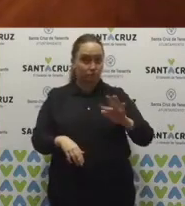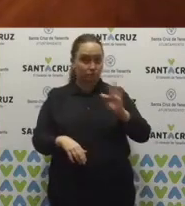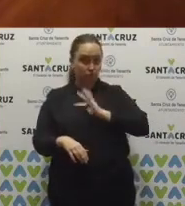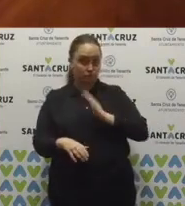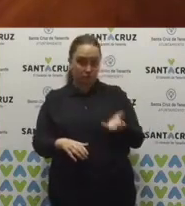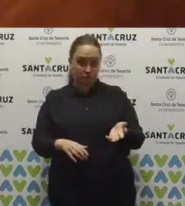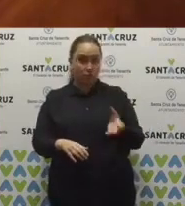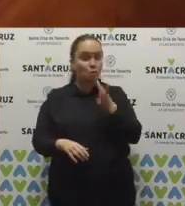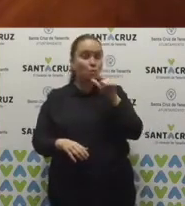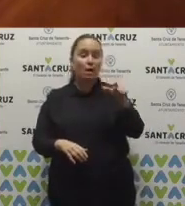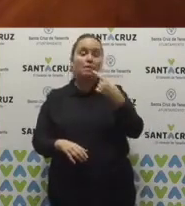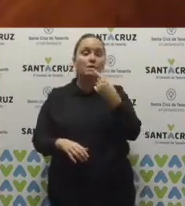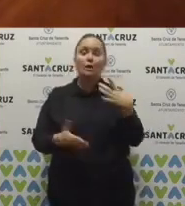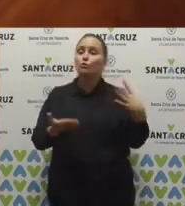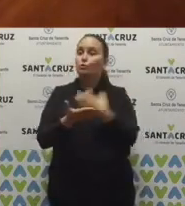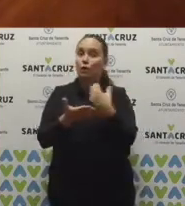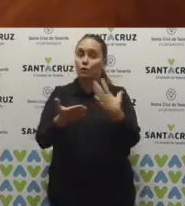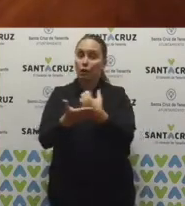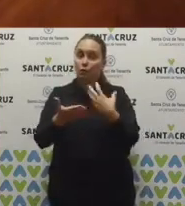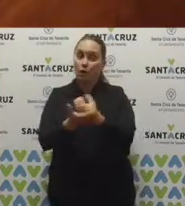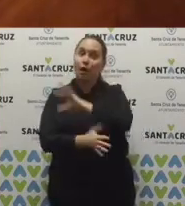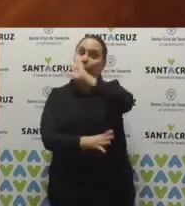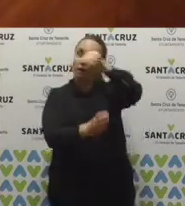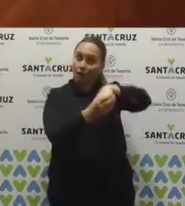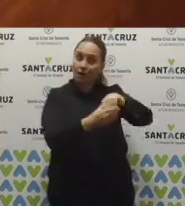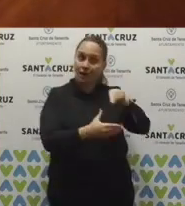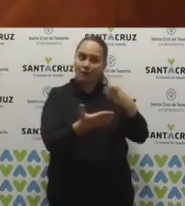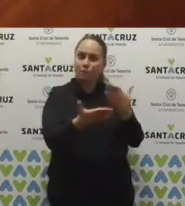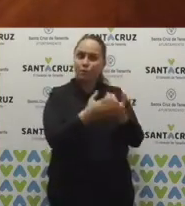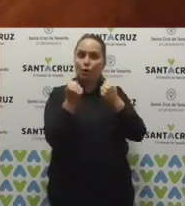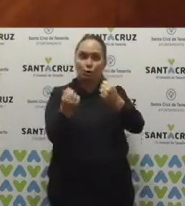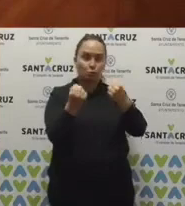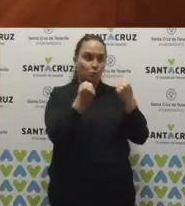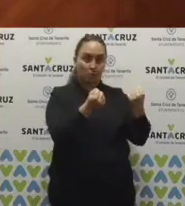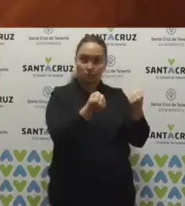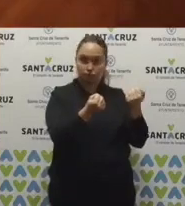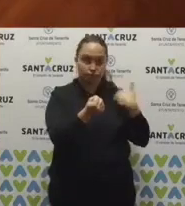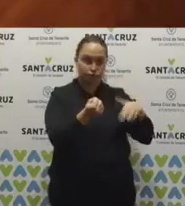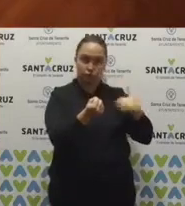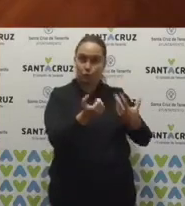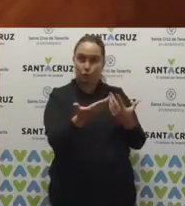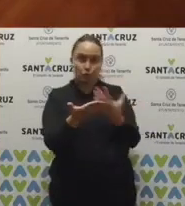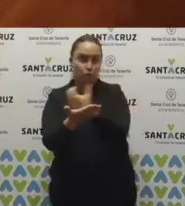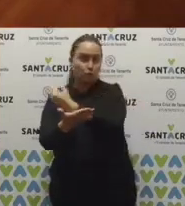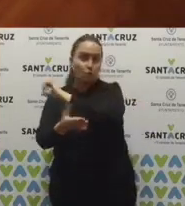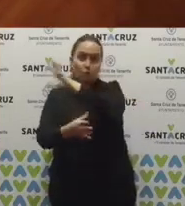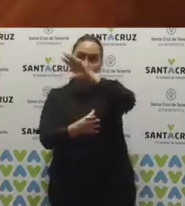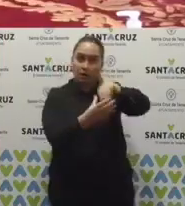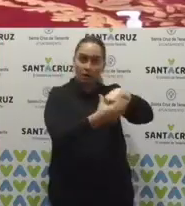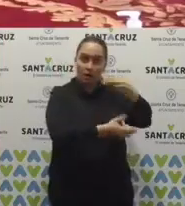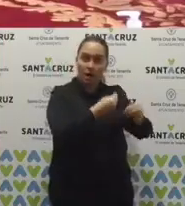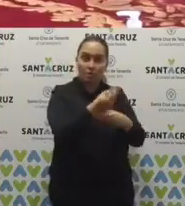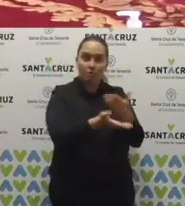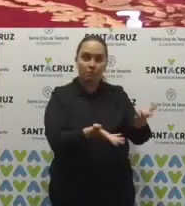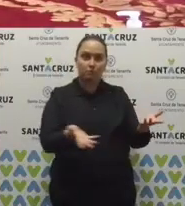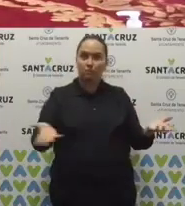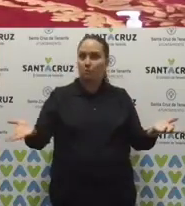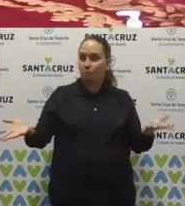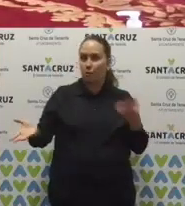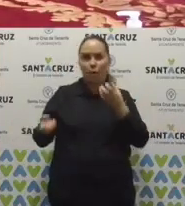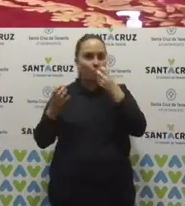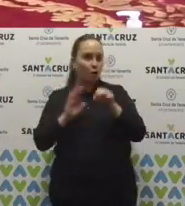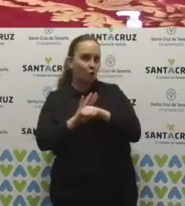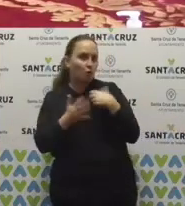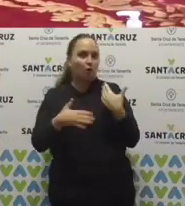usted está diciendo que están todas contenidas en la moción institucional y que ya prácticamente todas las cosas se están haciendo pues el buen rollito se